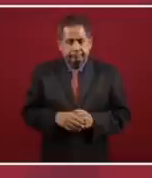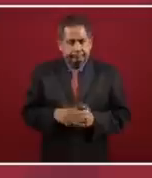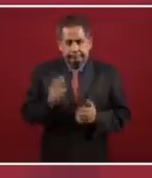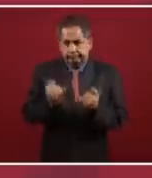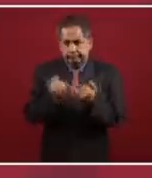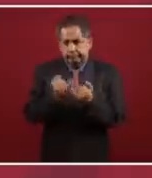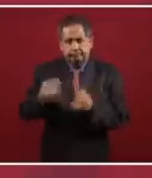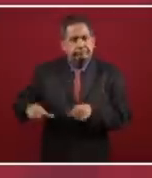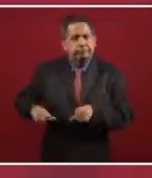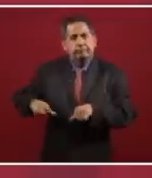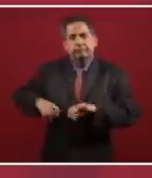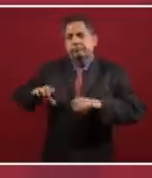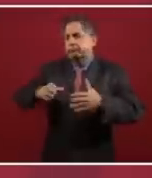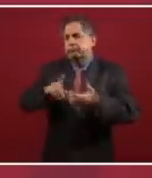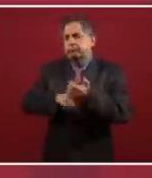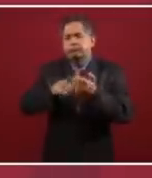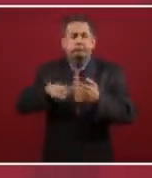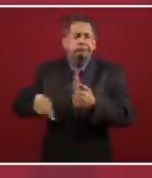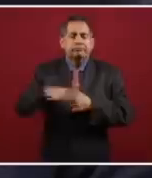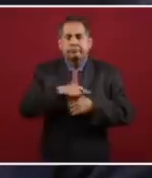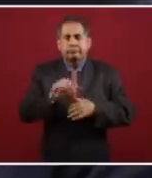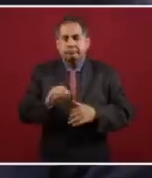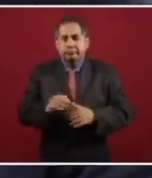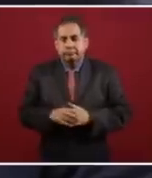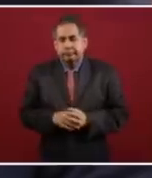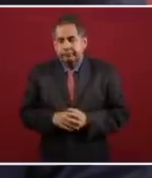los gobiernos,